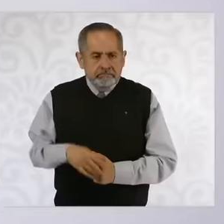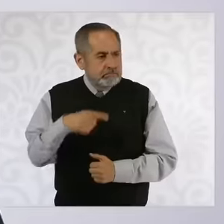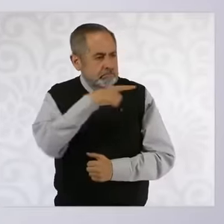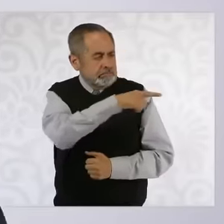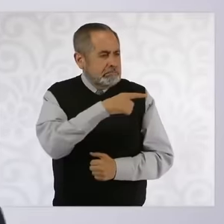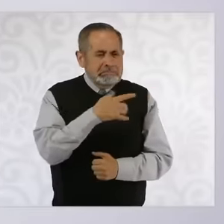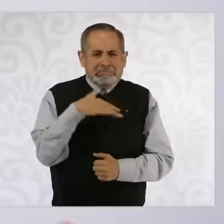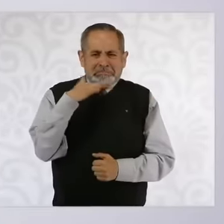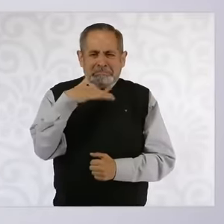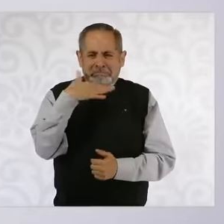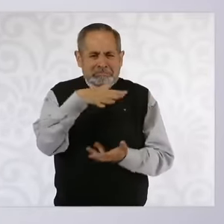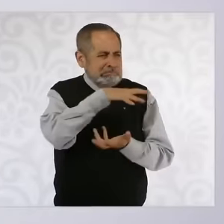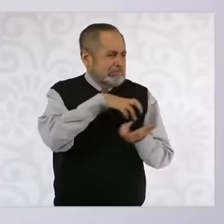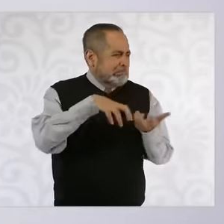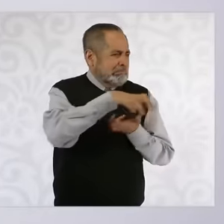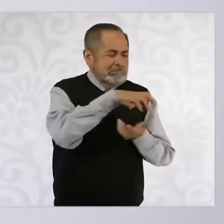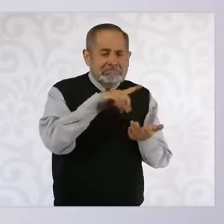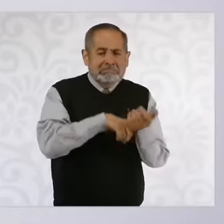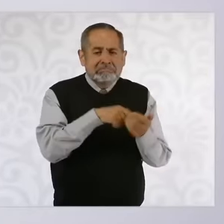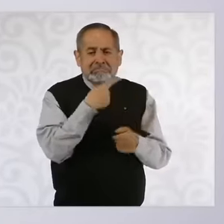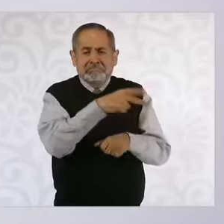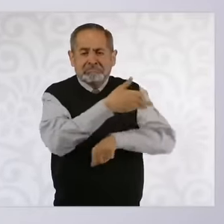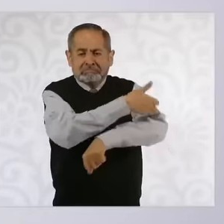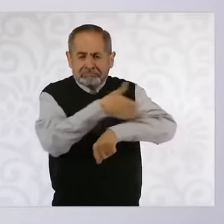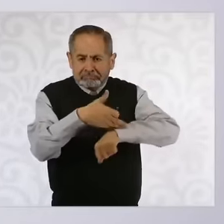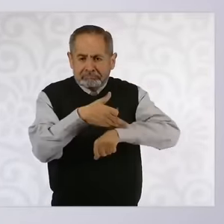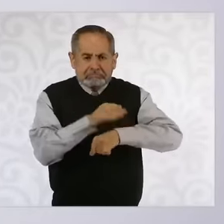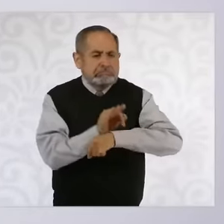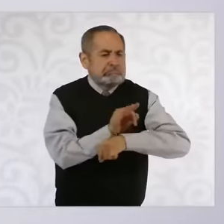una revoltura de unas cuantas familias.